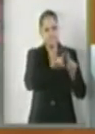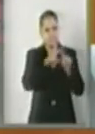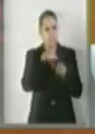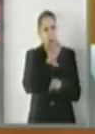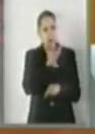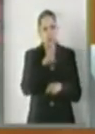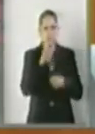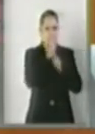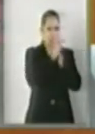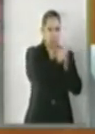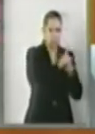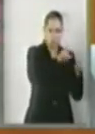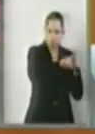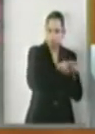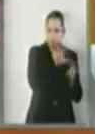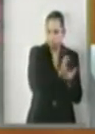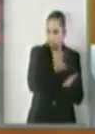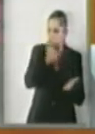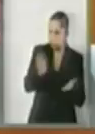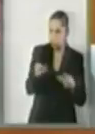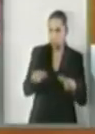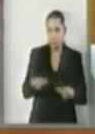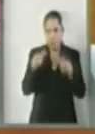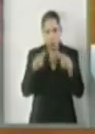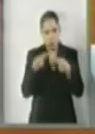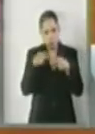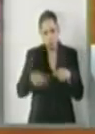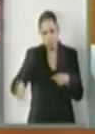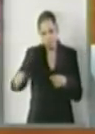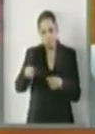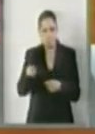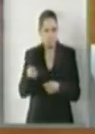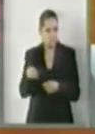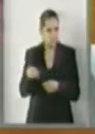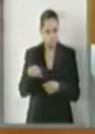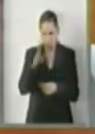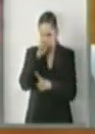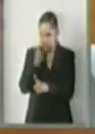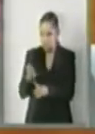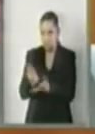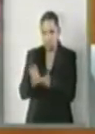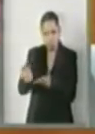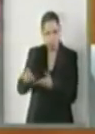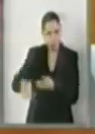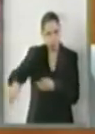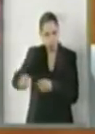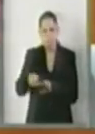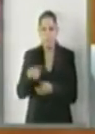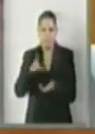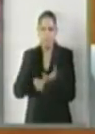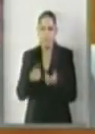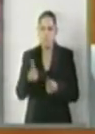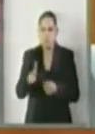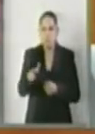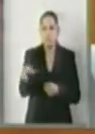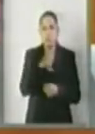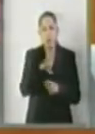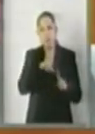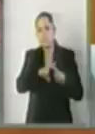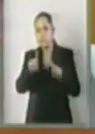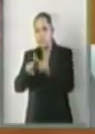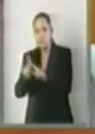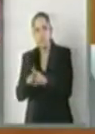directa. Guanajuato cuenta con características propias para el desarrollo de conurbaciones entre sus